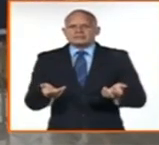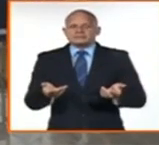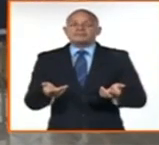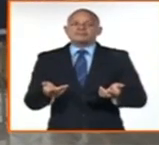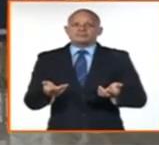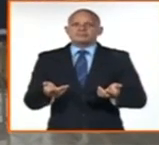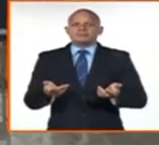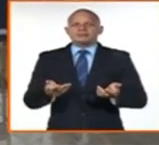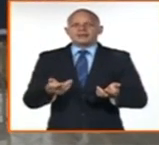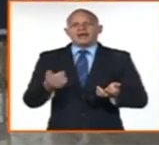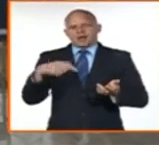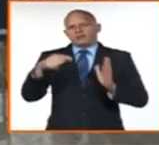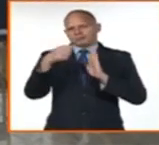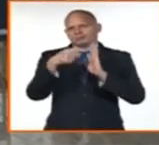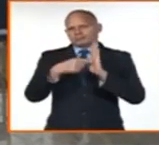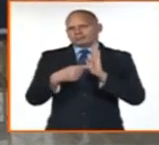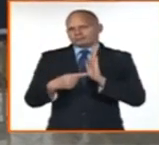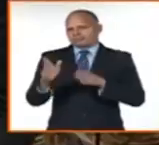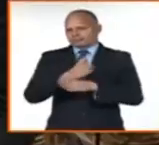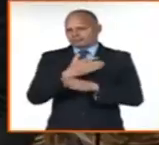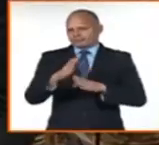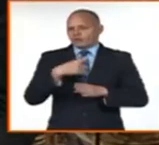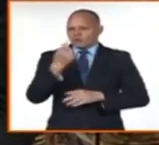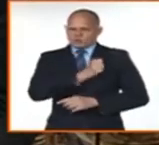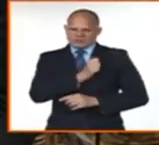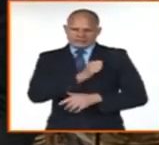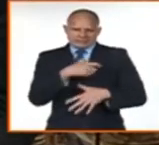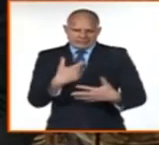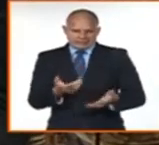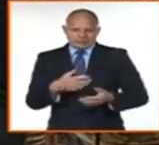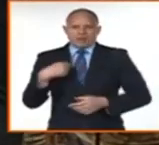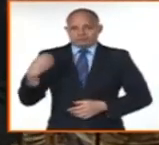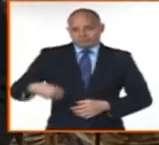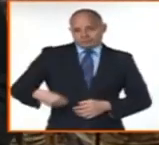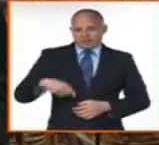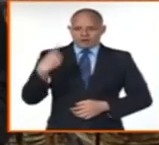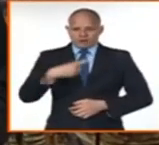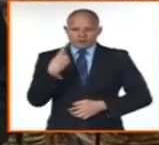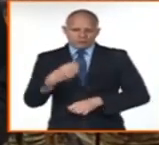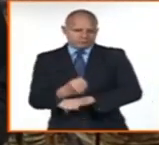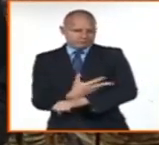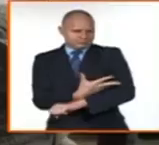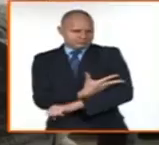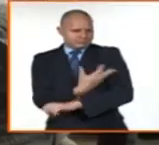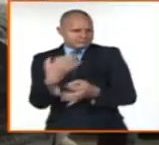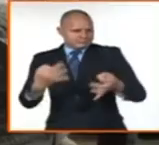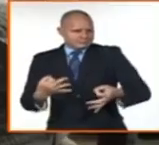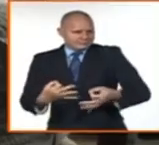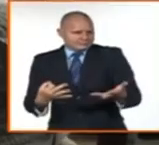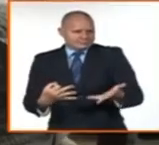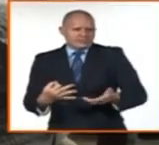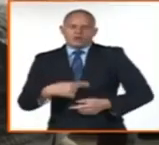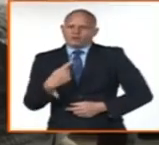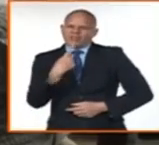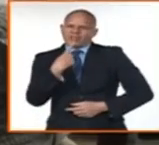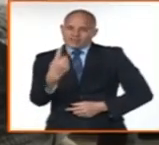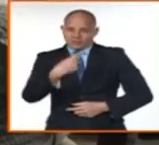con muchas razones. Nosotros queríamos, de manera sentida, emocionada, expresarles